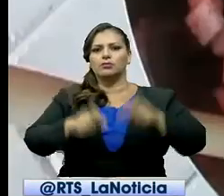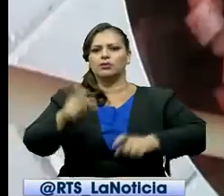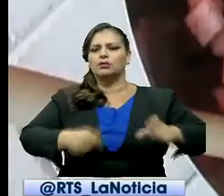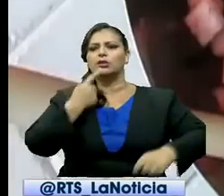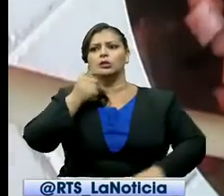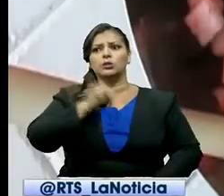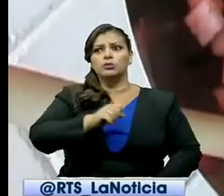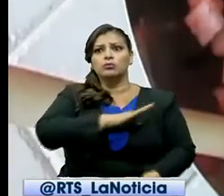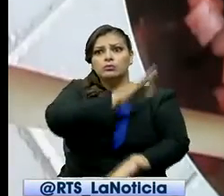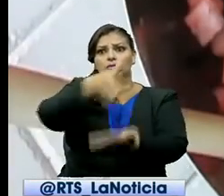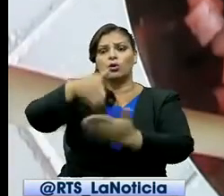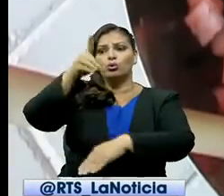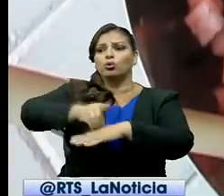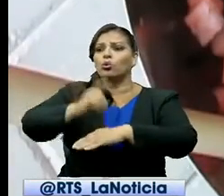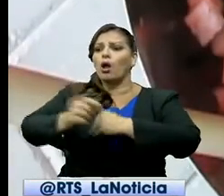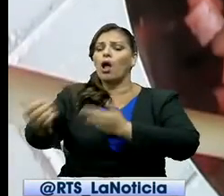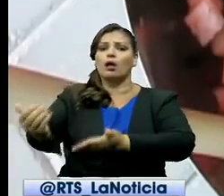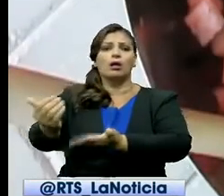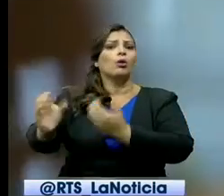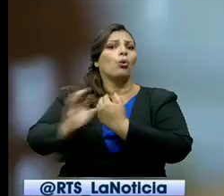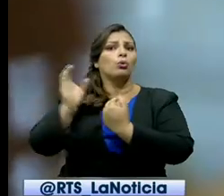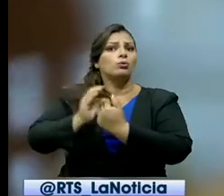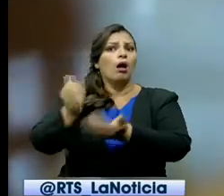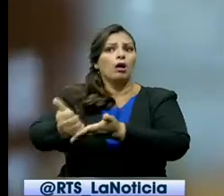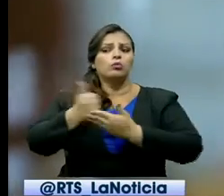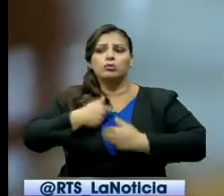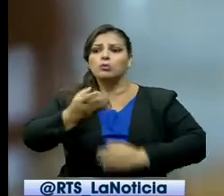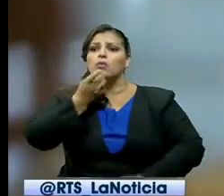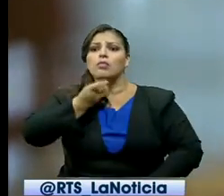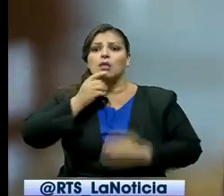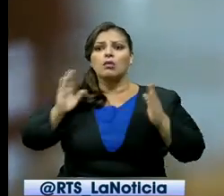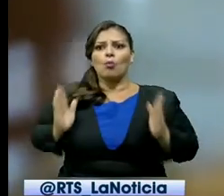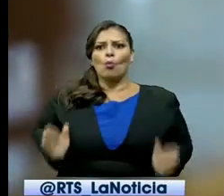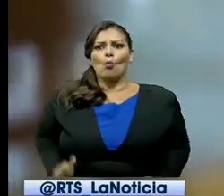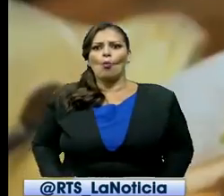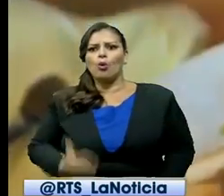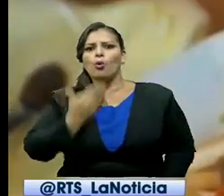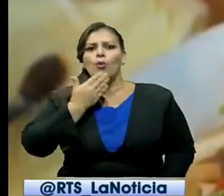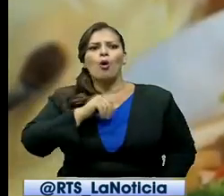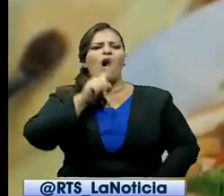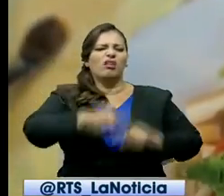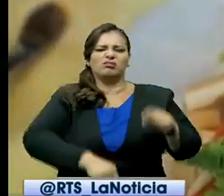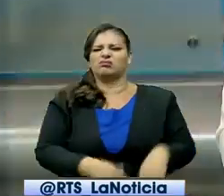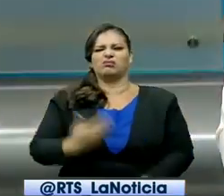64% restante modifica sus hábitos alimenticios sin el consejo de un experto.